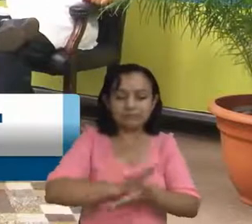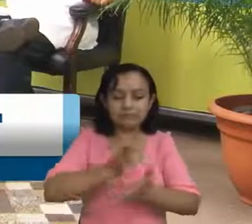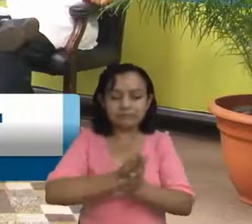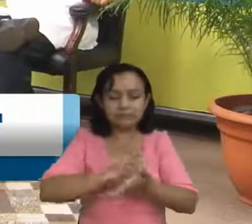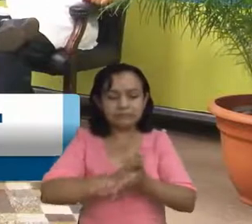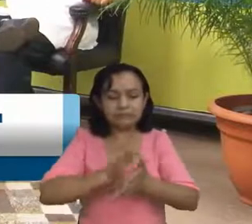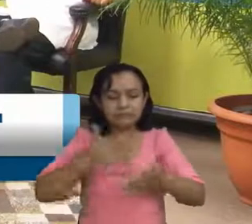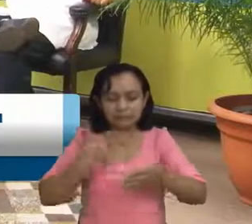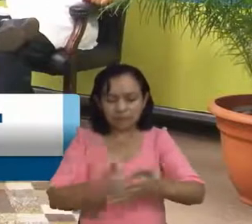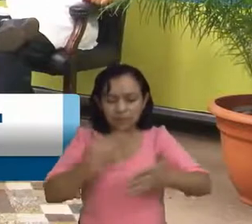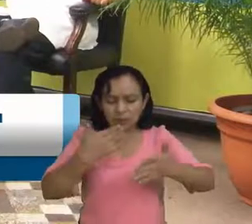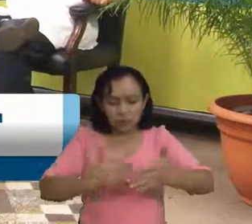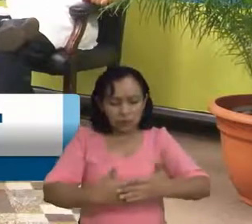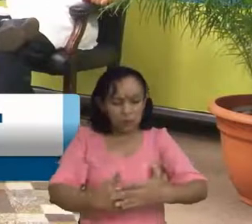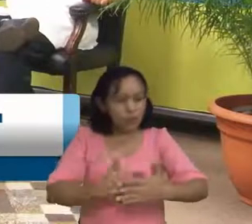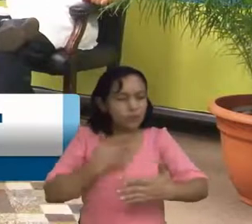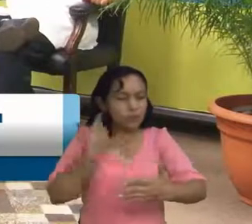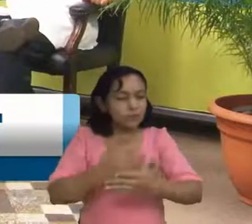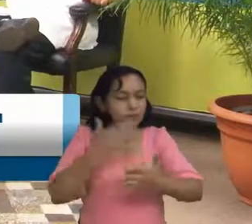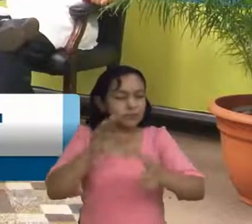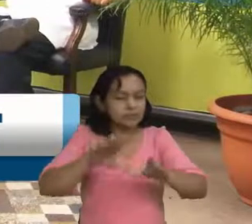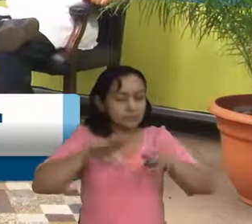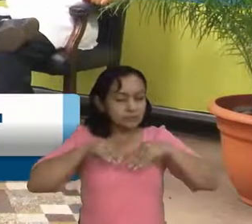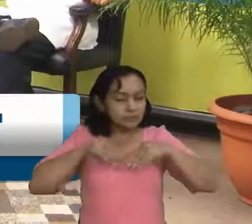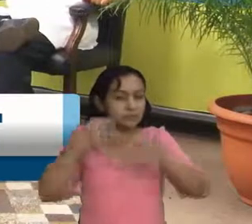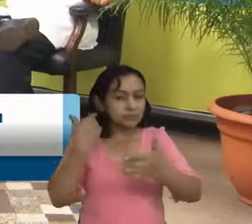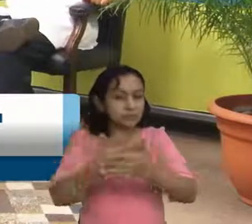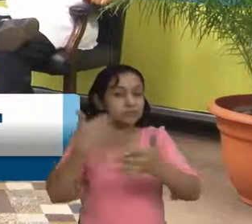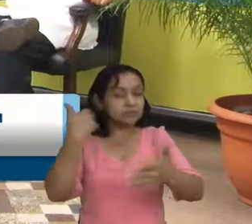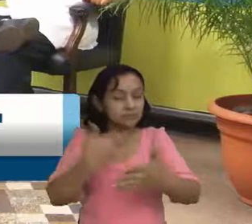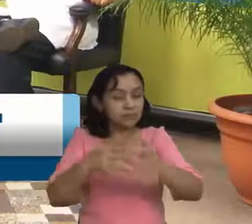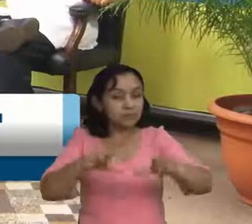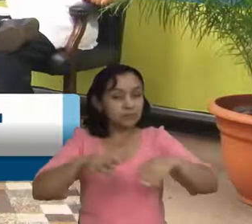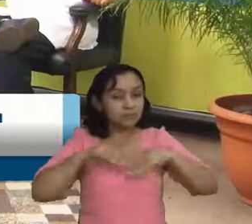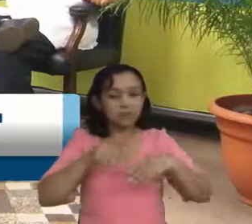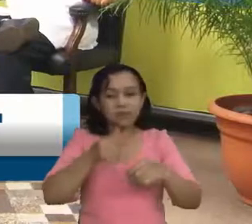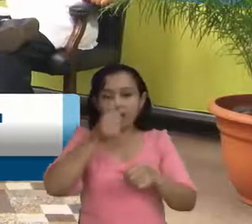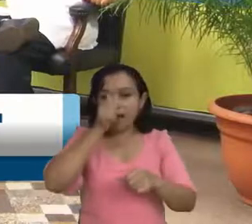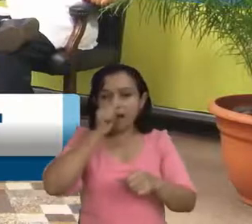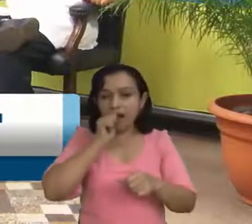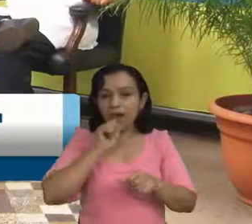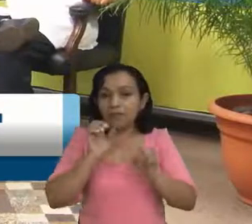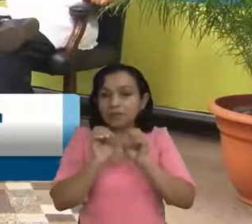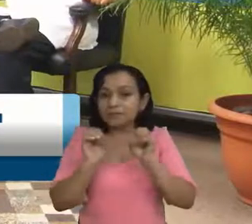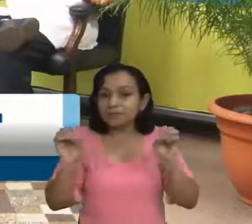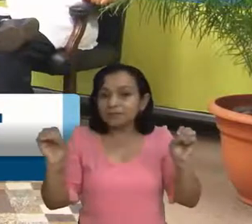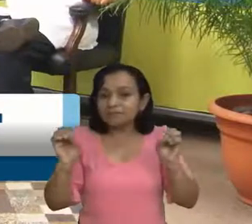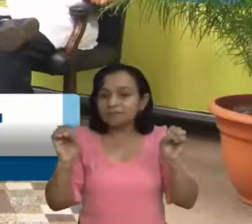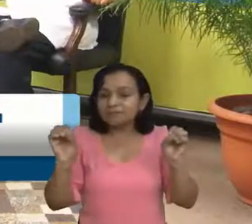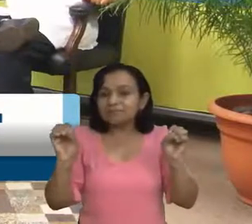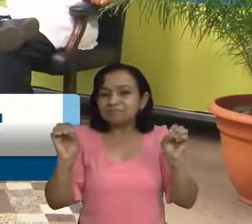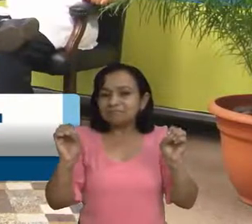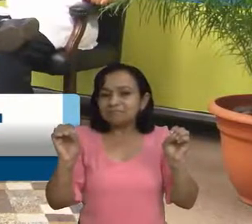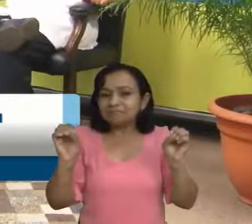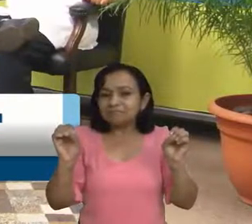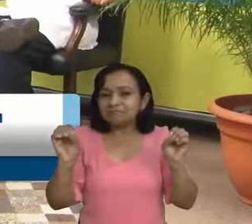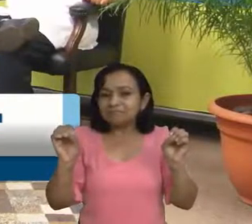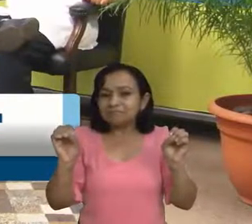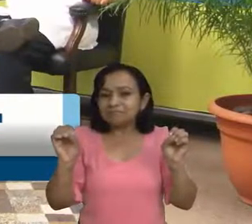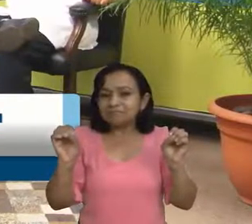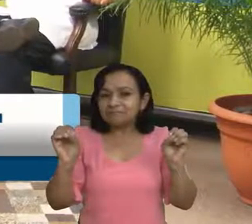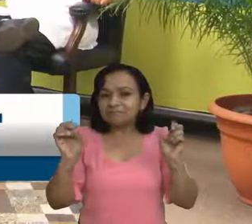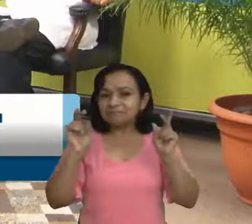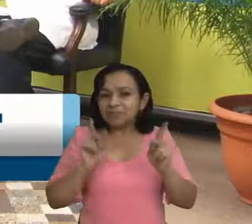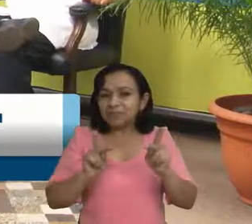tortilleras. Lo caliente. Todo lo caliente, lo que está expuesto al sol, ¿verdad? Y no toman la suficiente cantidad de líquido. Aquellos que hornean pan, por ejemplo,